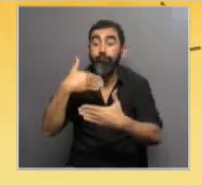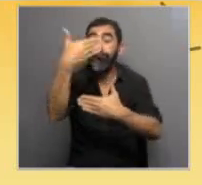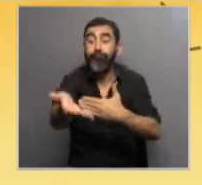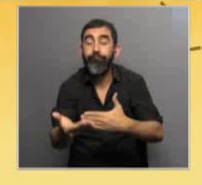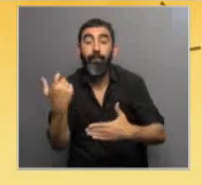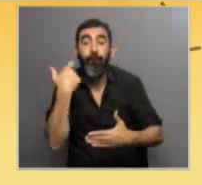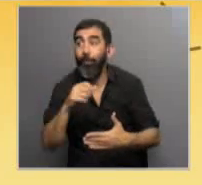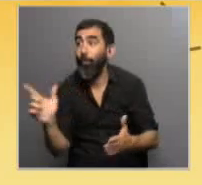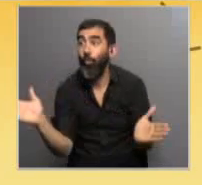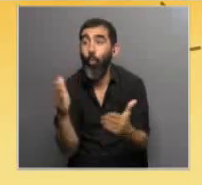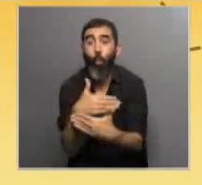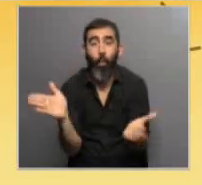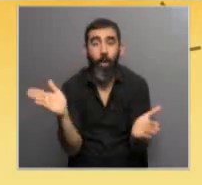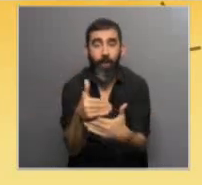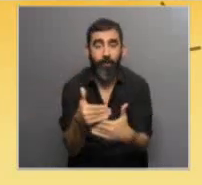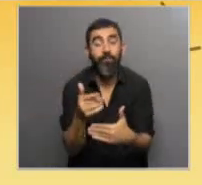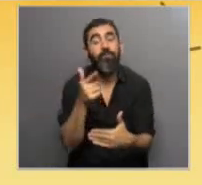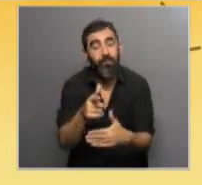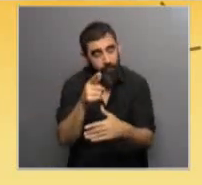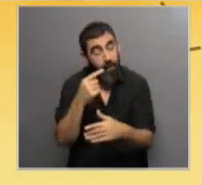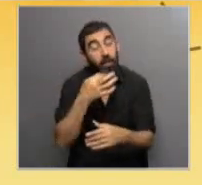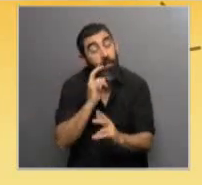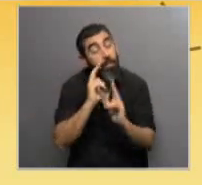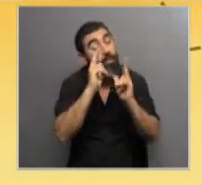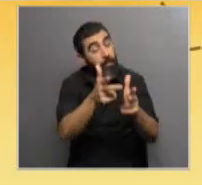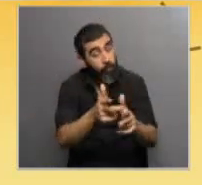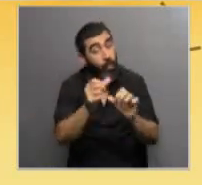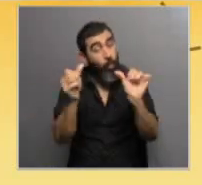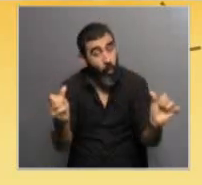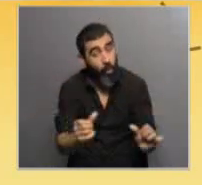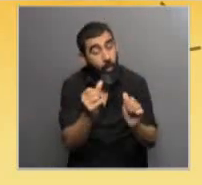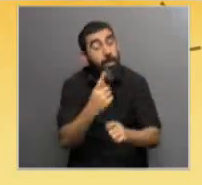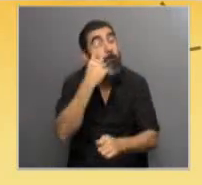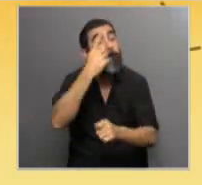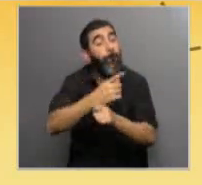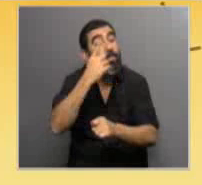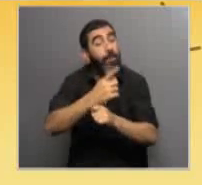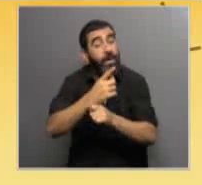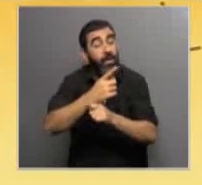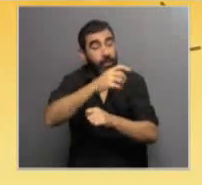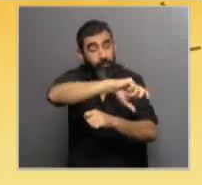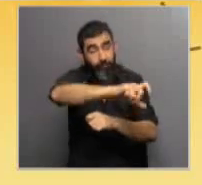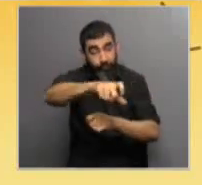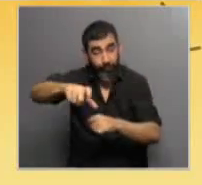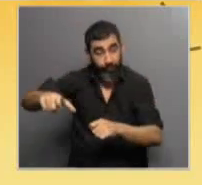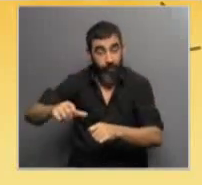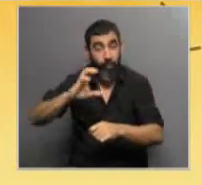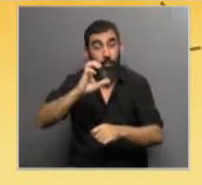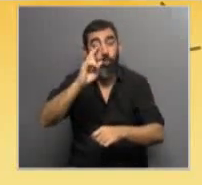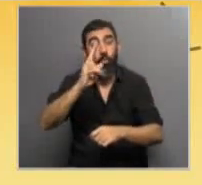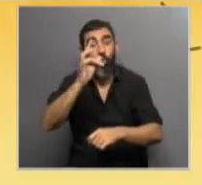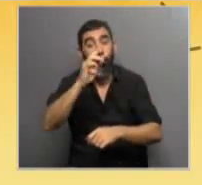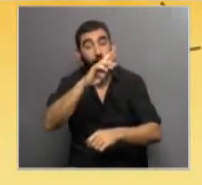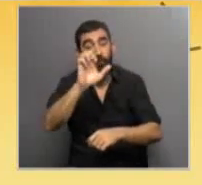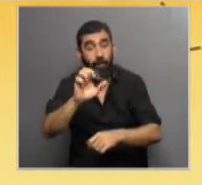bueno empezamos a decir eso cuando hicieron el primer la primera escollera de cruces no por supuesto que